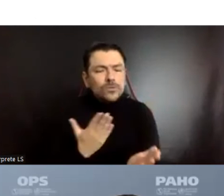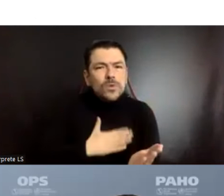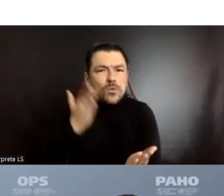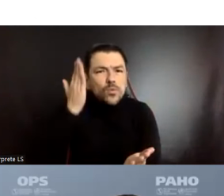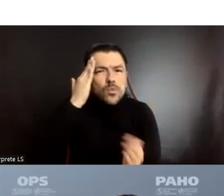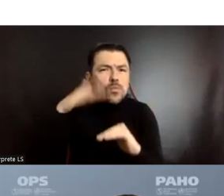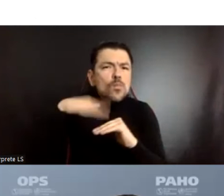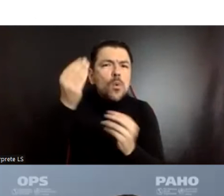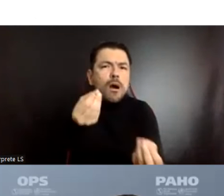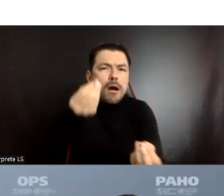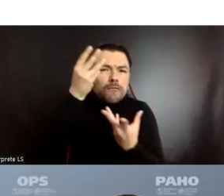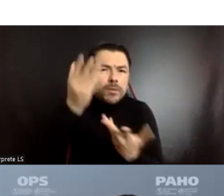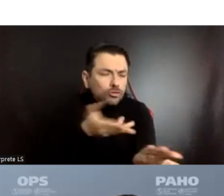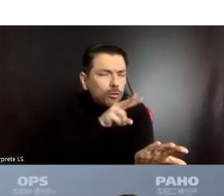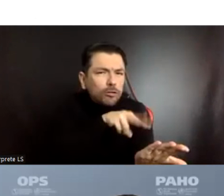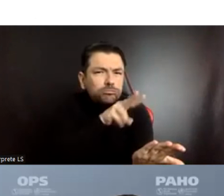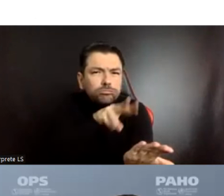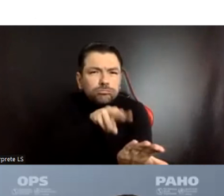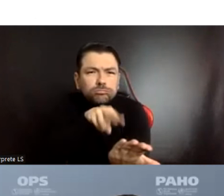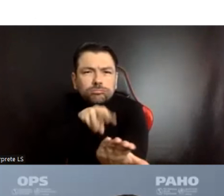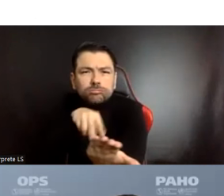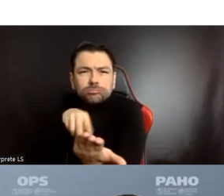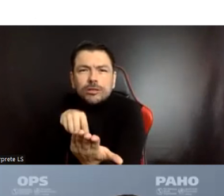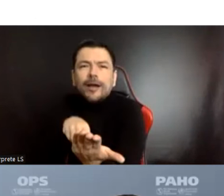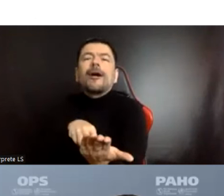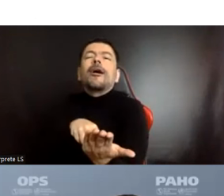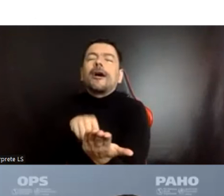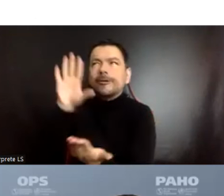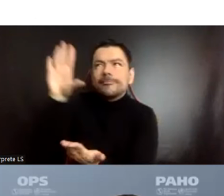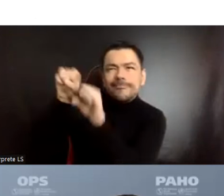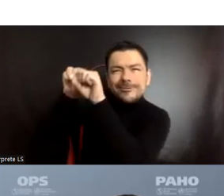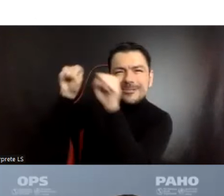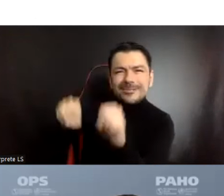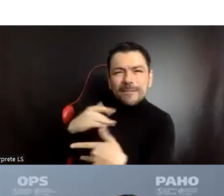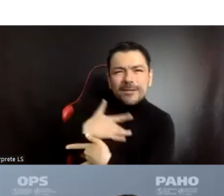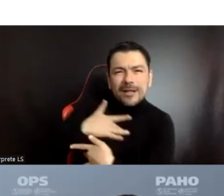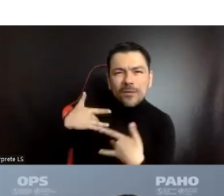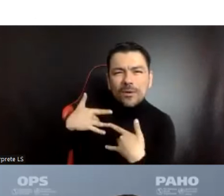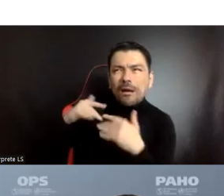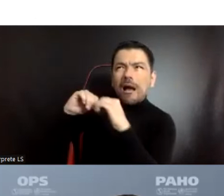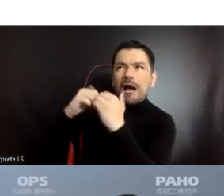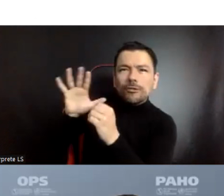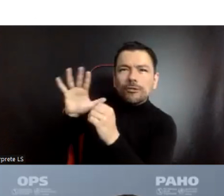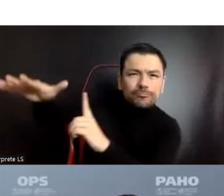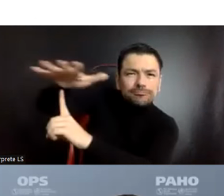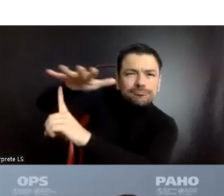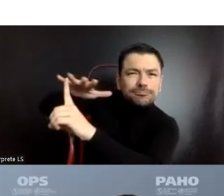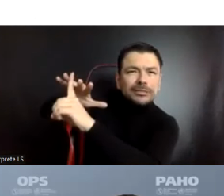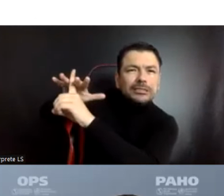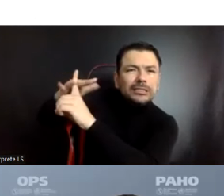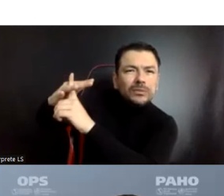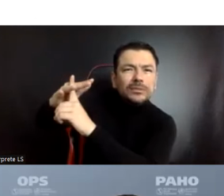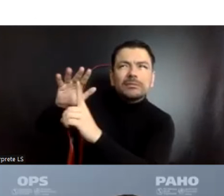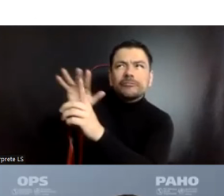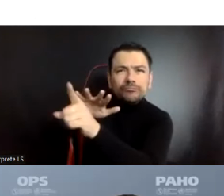la continuidad de sistemas de salud dentro de un contexto de desastres y emergencias de salud. Ahora